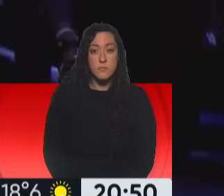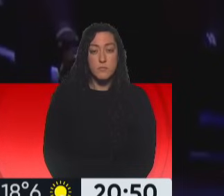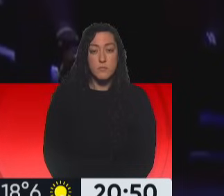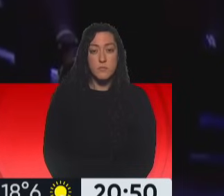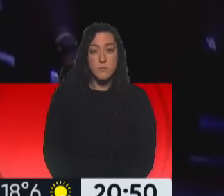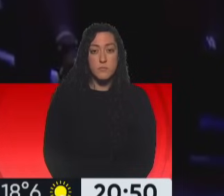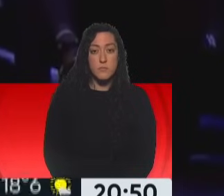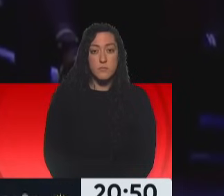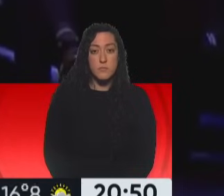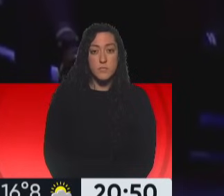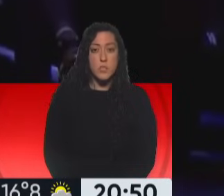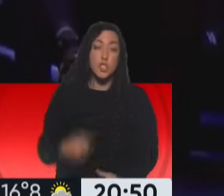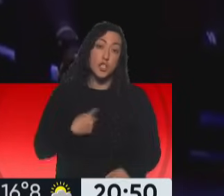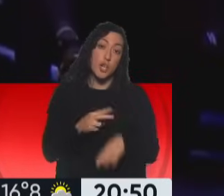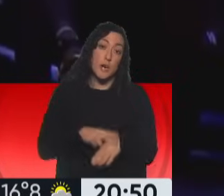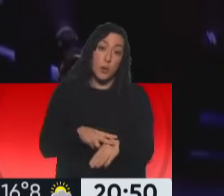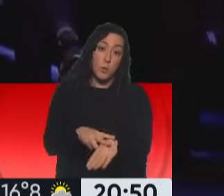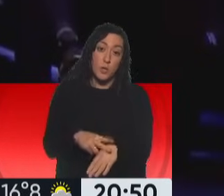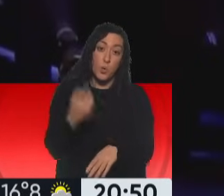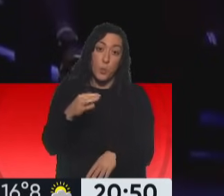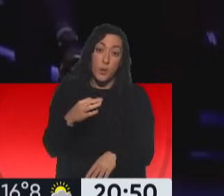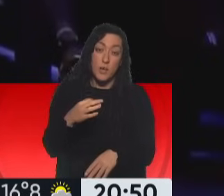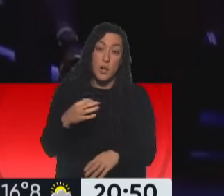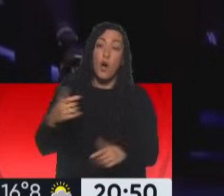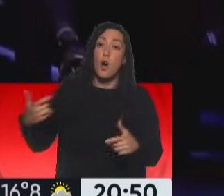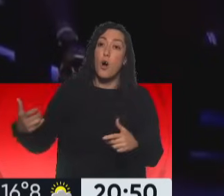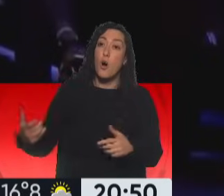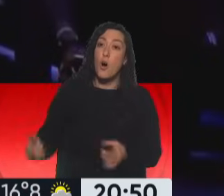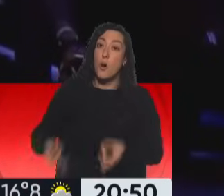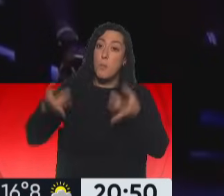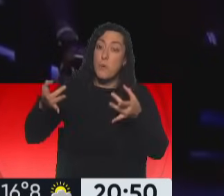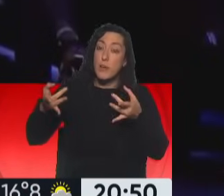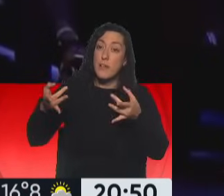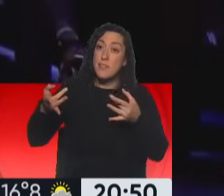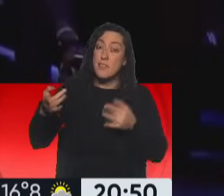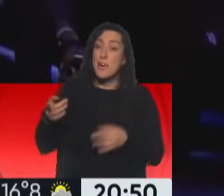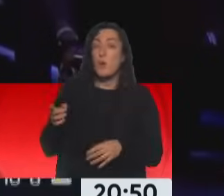Mi única recomendación, nunca subestimen al rival. Recuerden que soy bilardista.